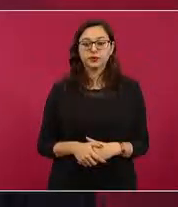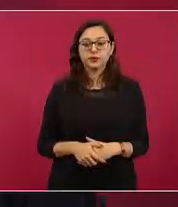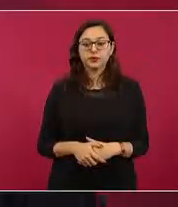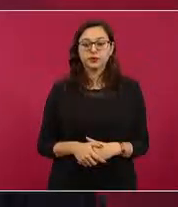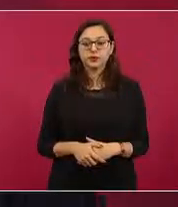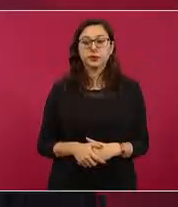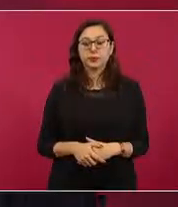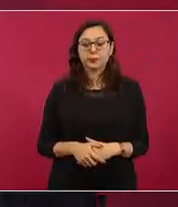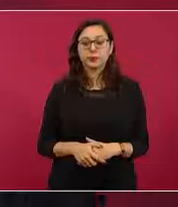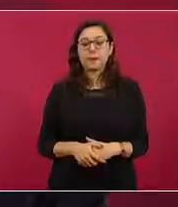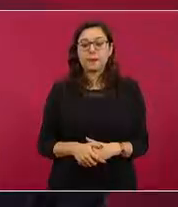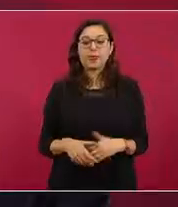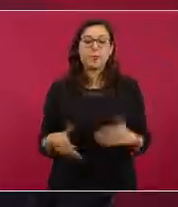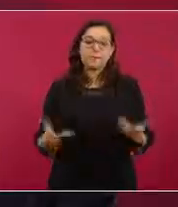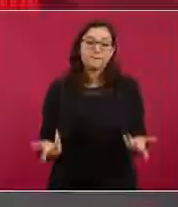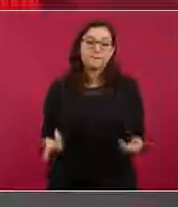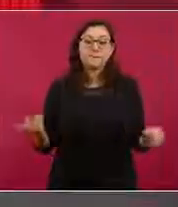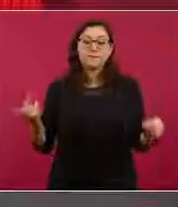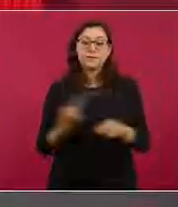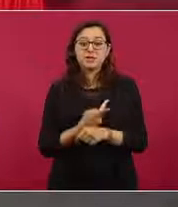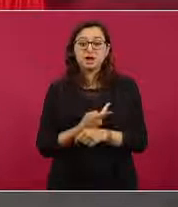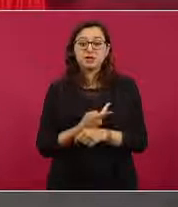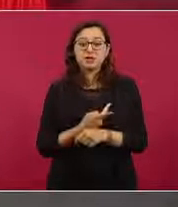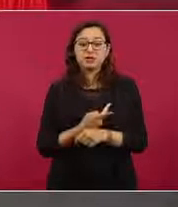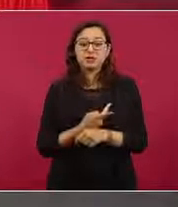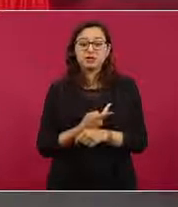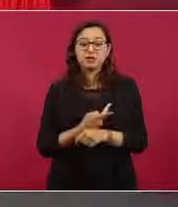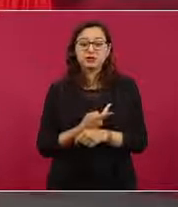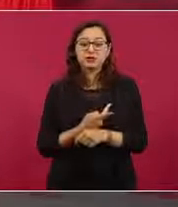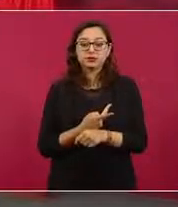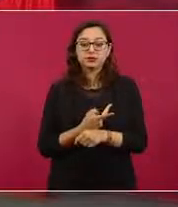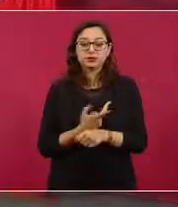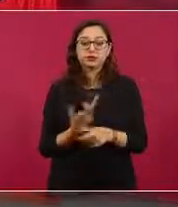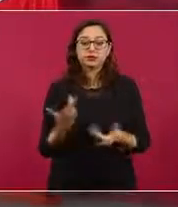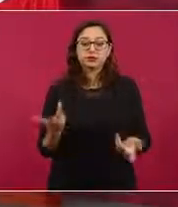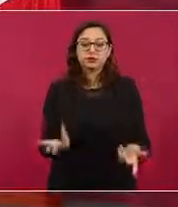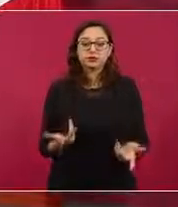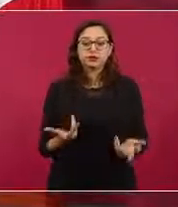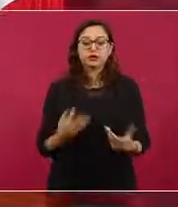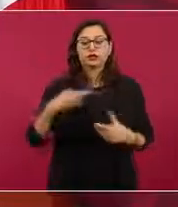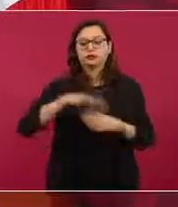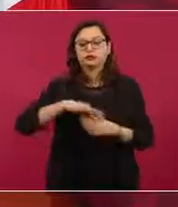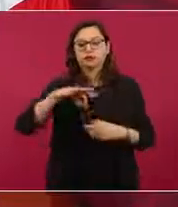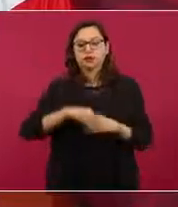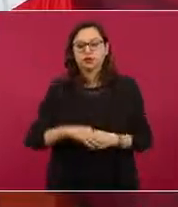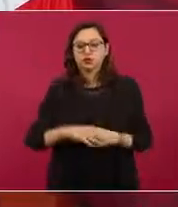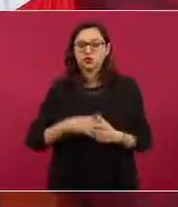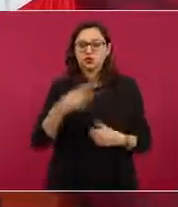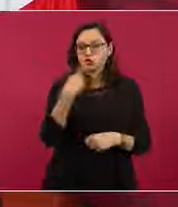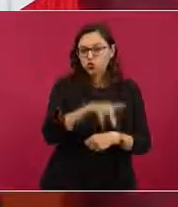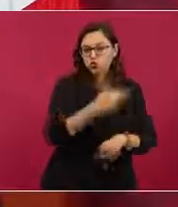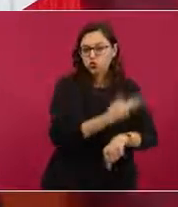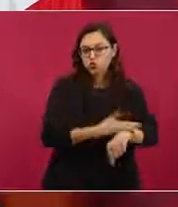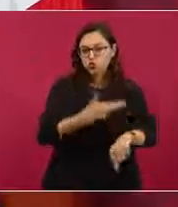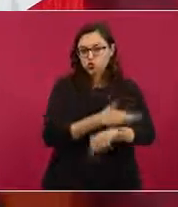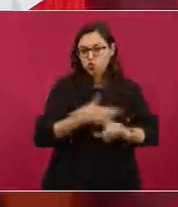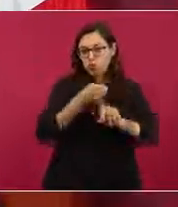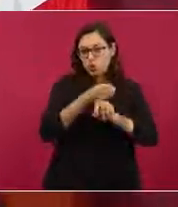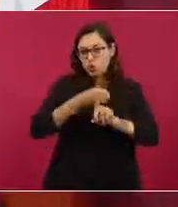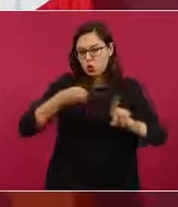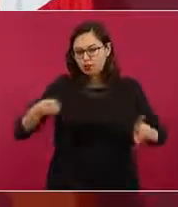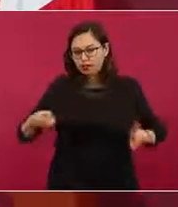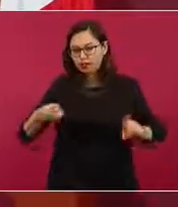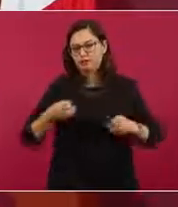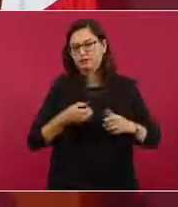Sí, son elecciones, entiendo, de acuerdo a los estatutos, por secciones, y tiene que haber